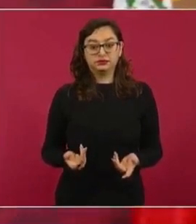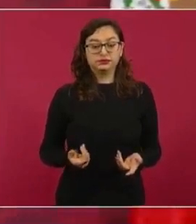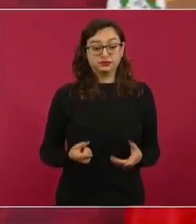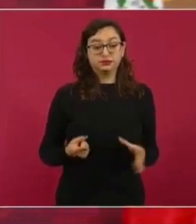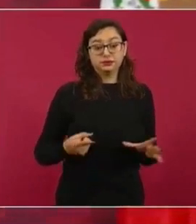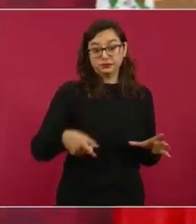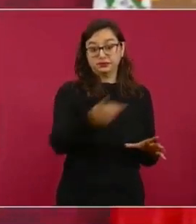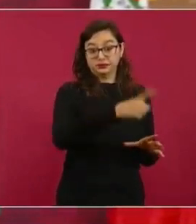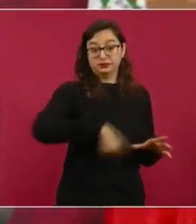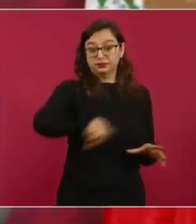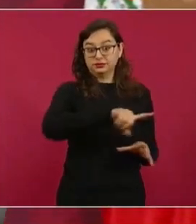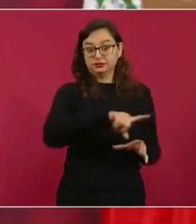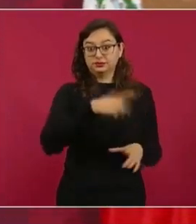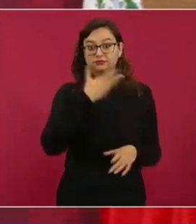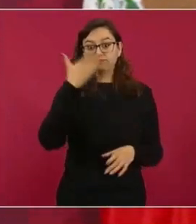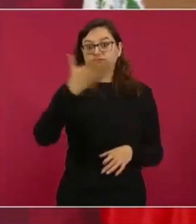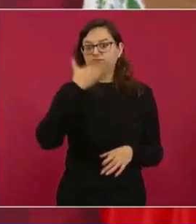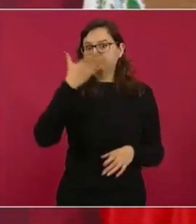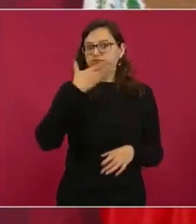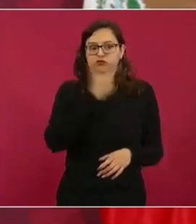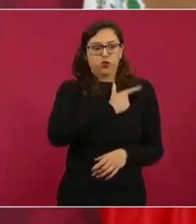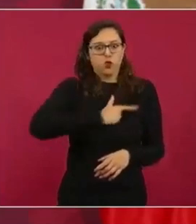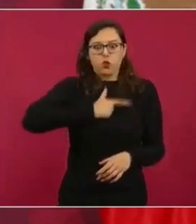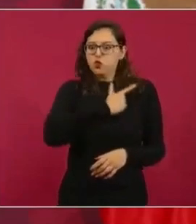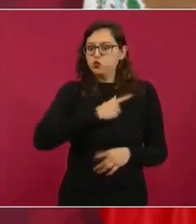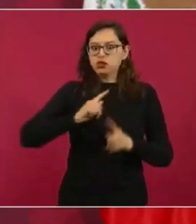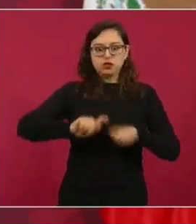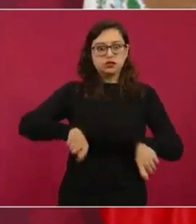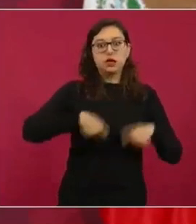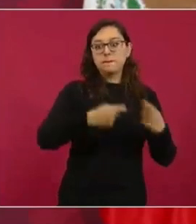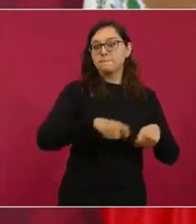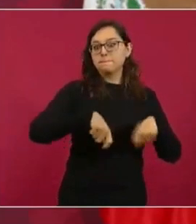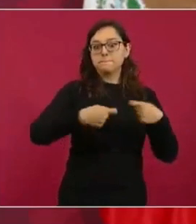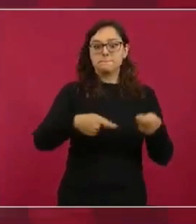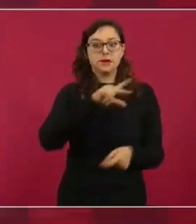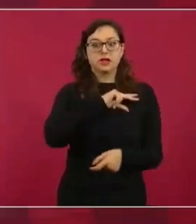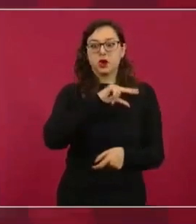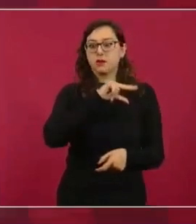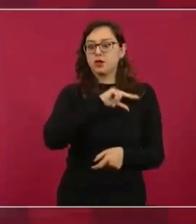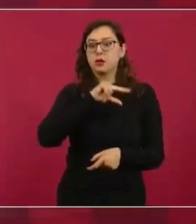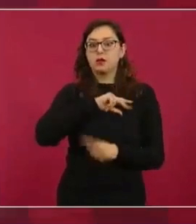euforia por las privatizaciones. Entonces dejaron un libro